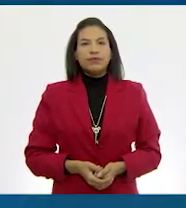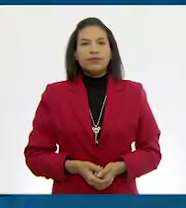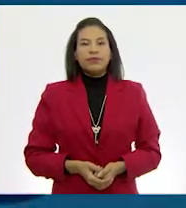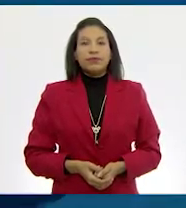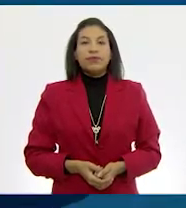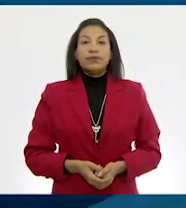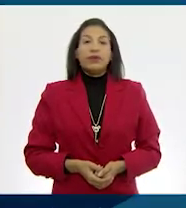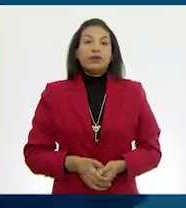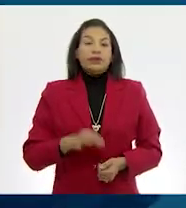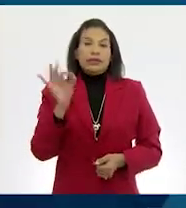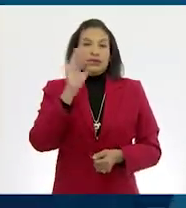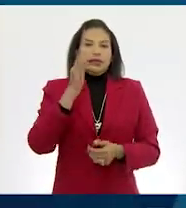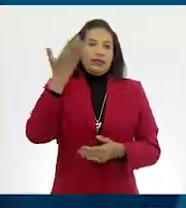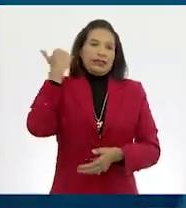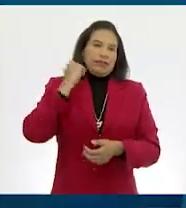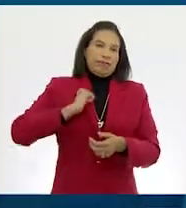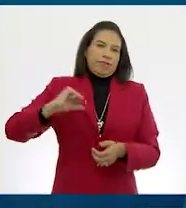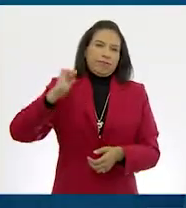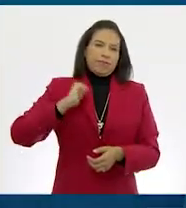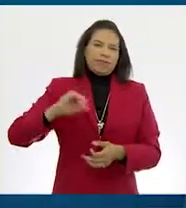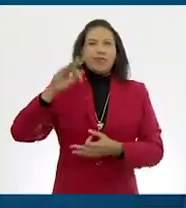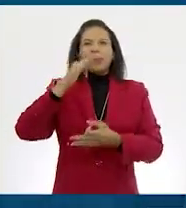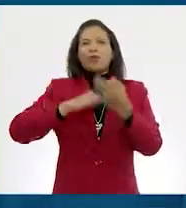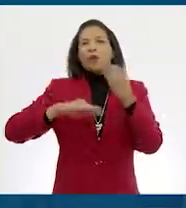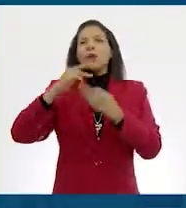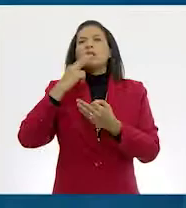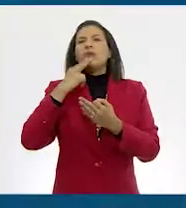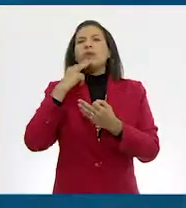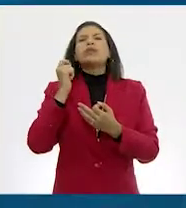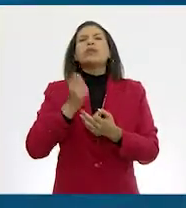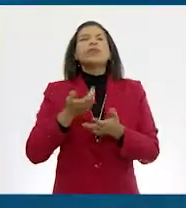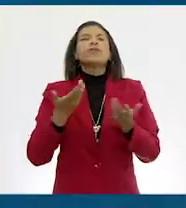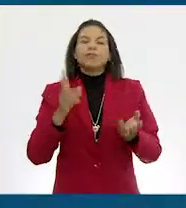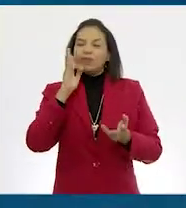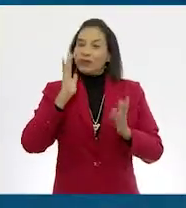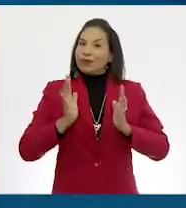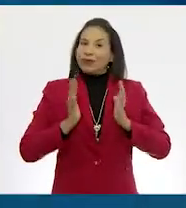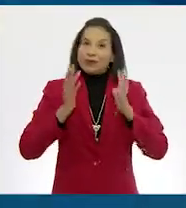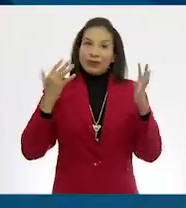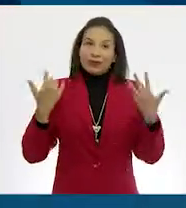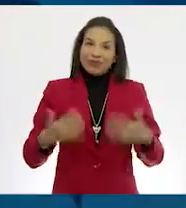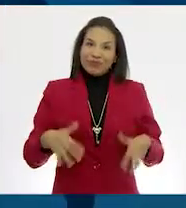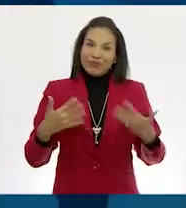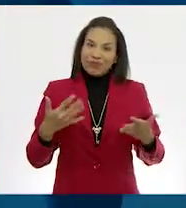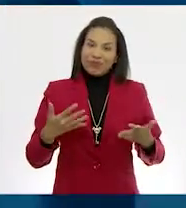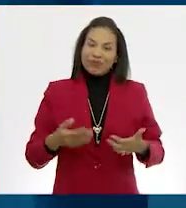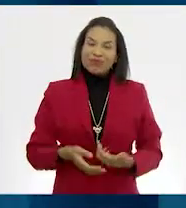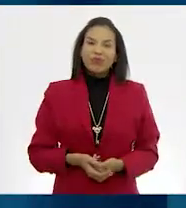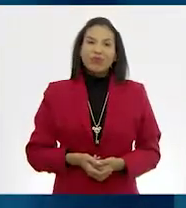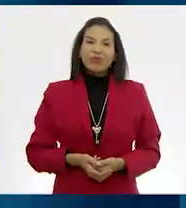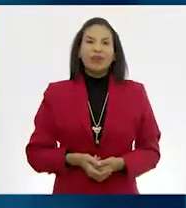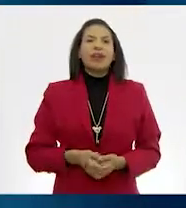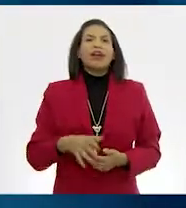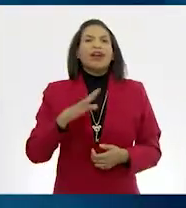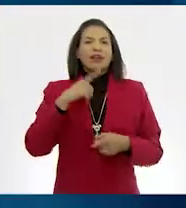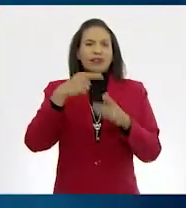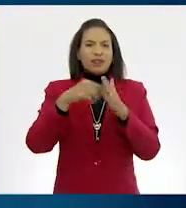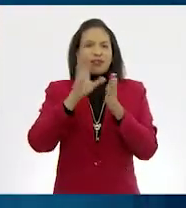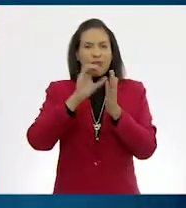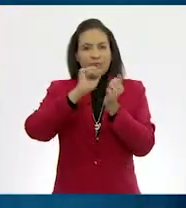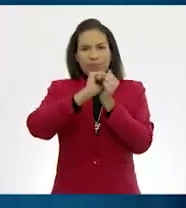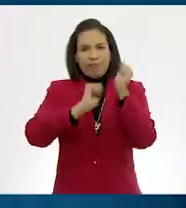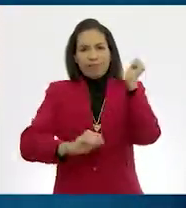si recuperáramos del pasado remoto todos sus usos nos sorprenderíamos consta en los códices